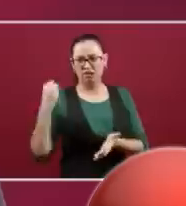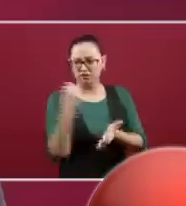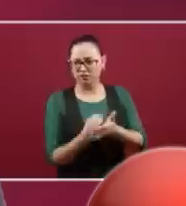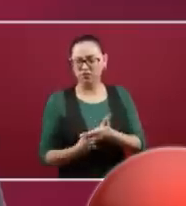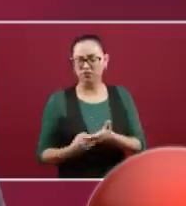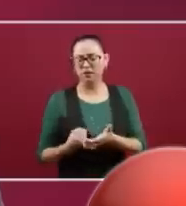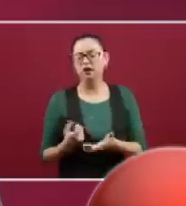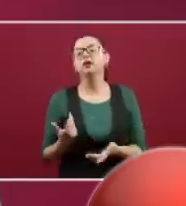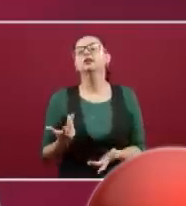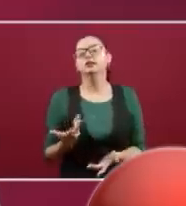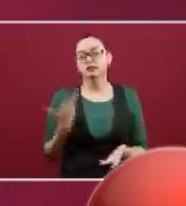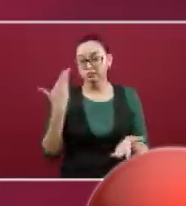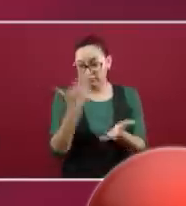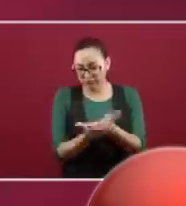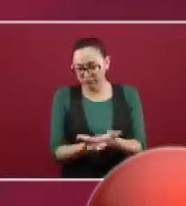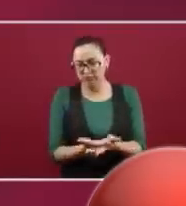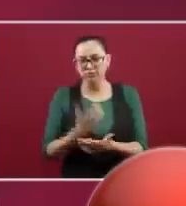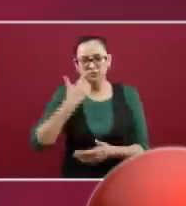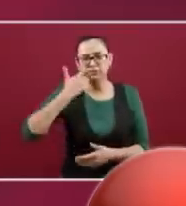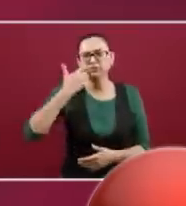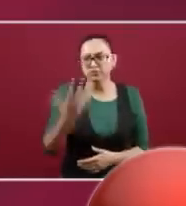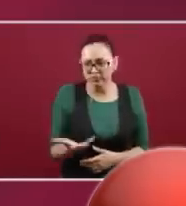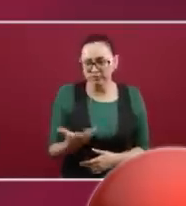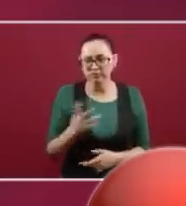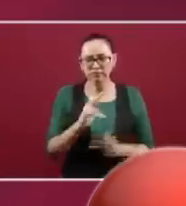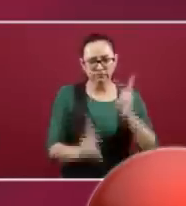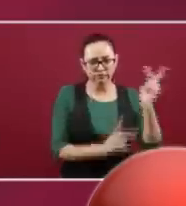vamos a llevarla a cabo